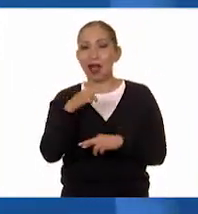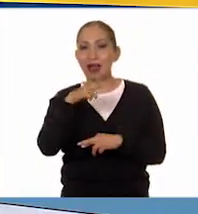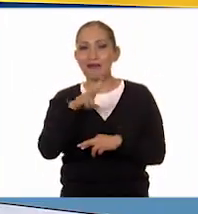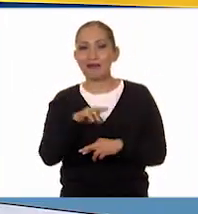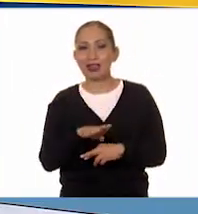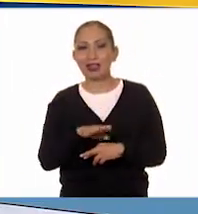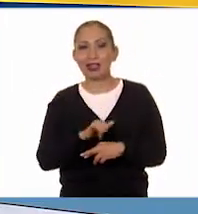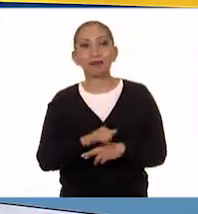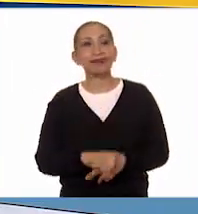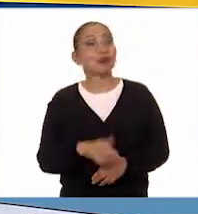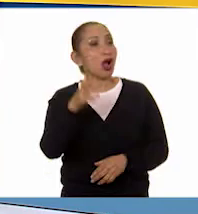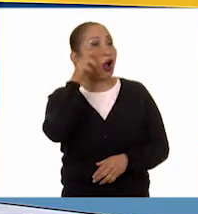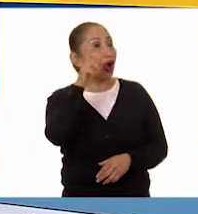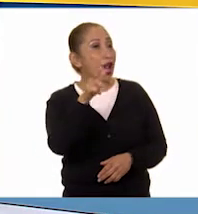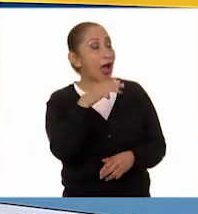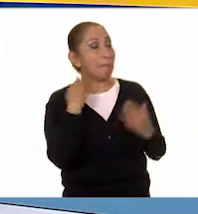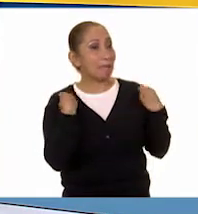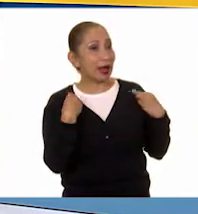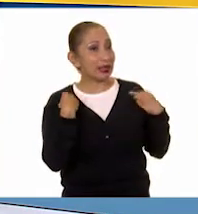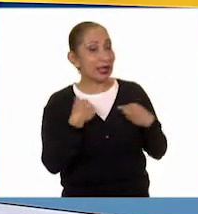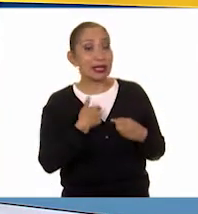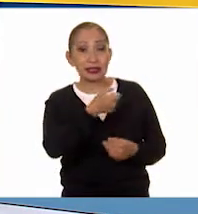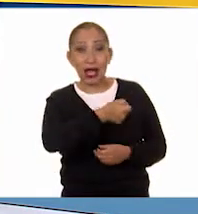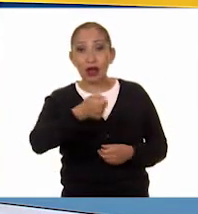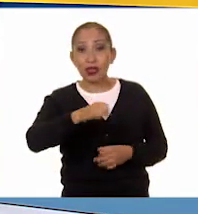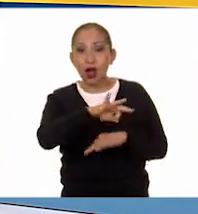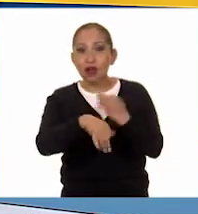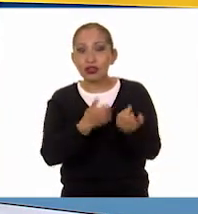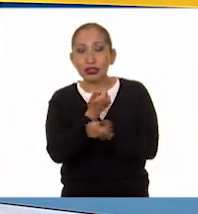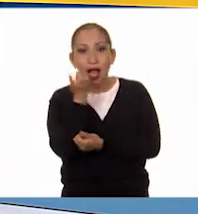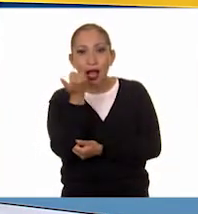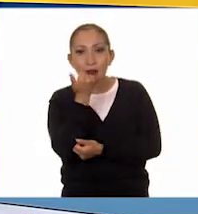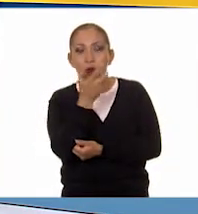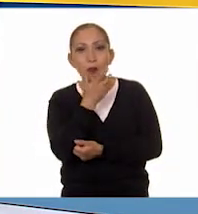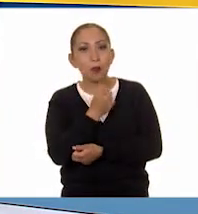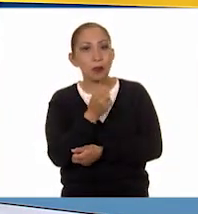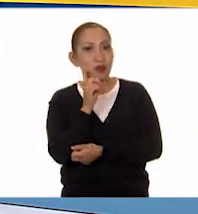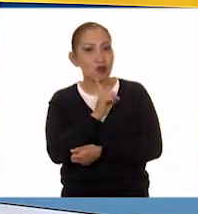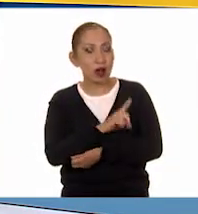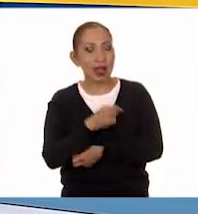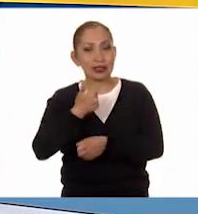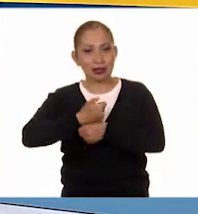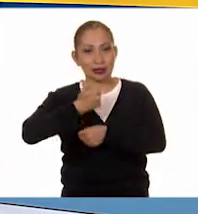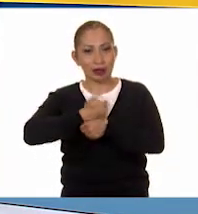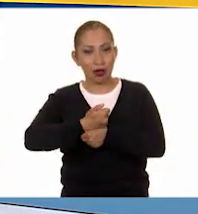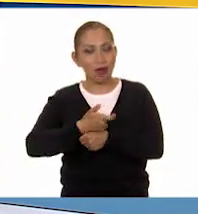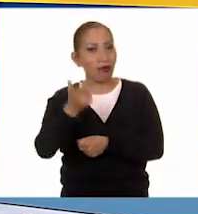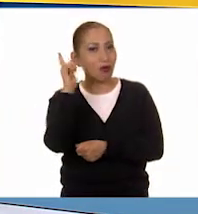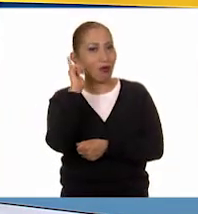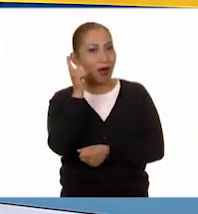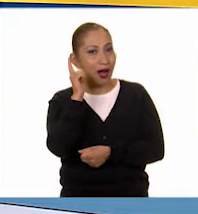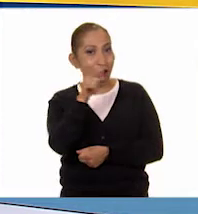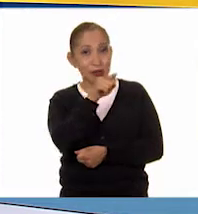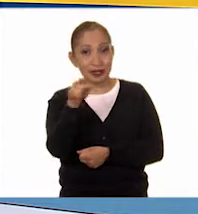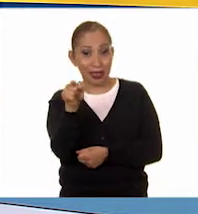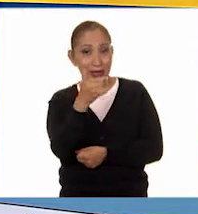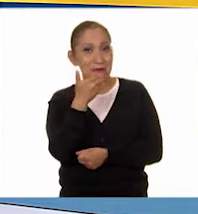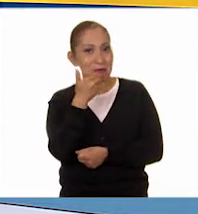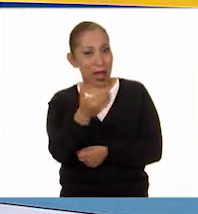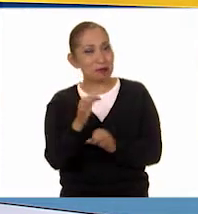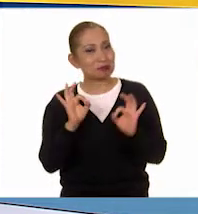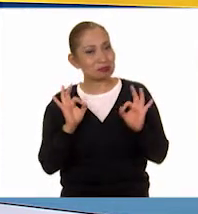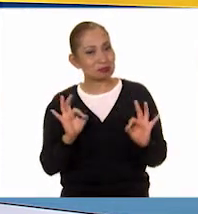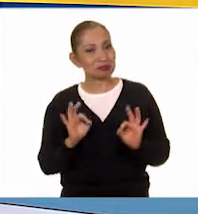Gaby. Hola, María, qué gusto saludarte. Hola, alumnas y alumnos de sexto grado. Y espero pues que se encuentren de la mejor